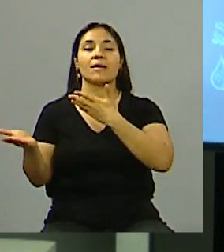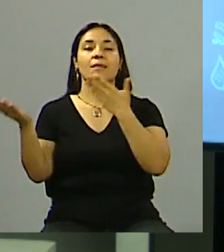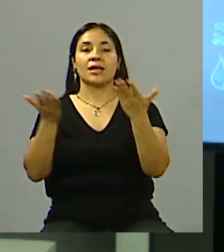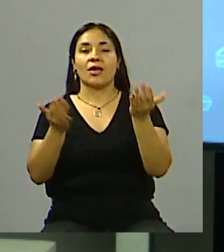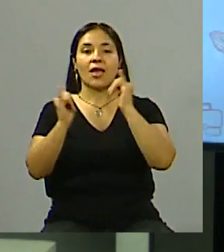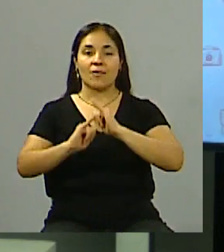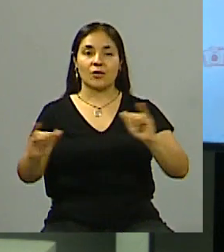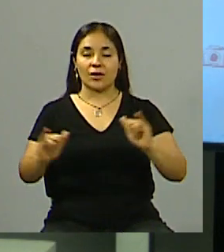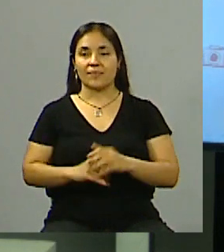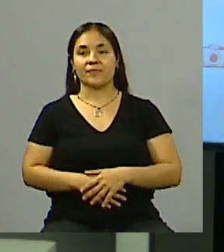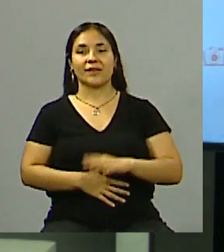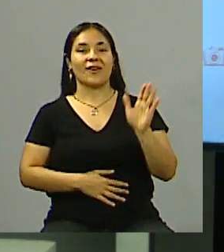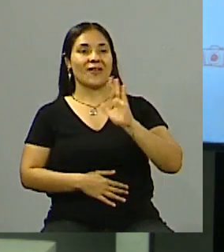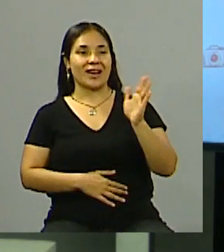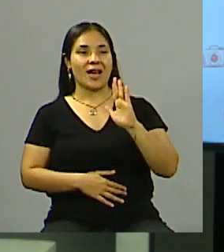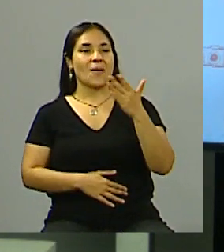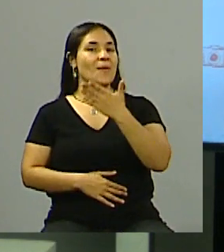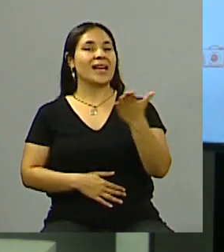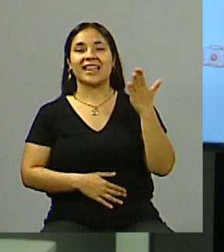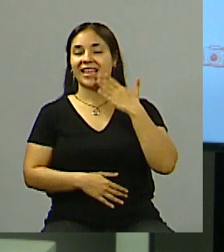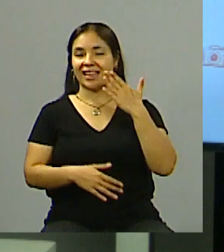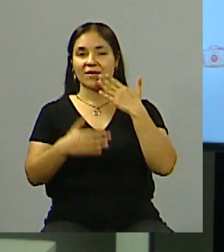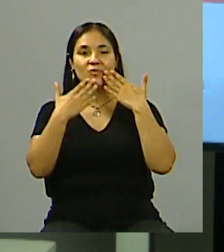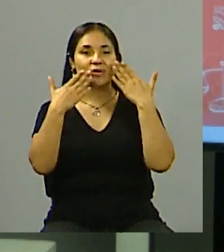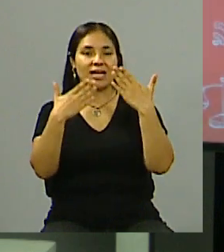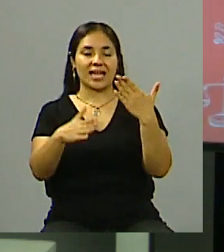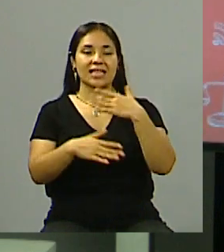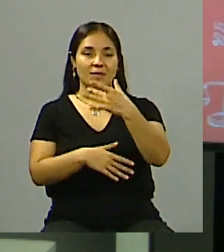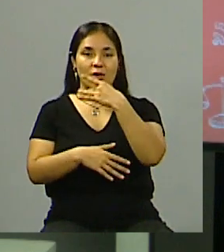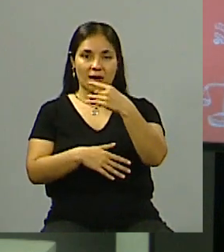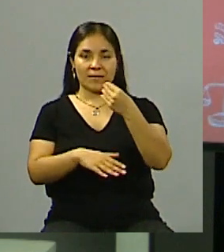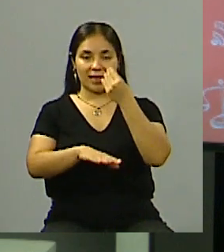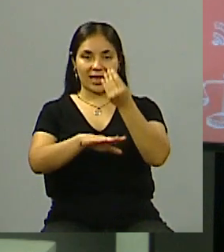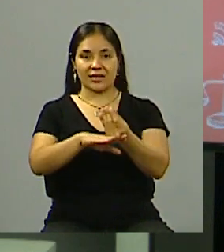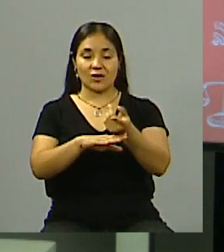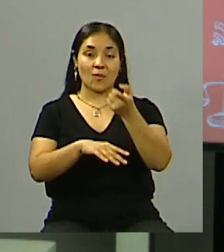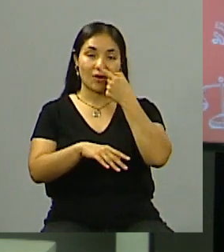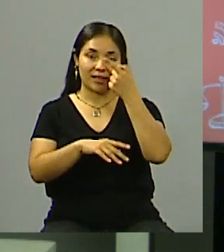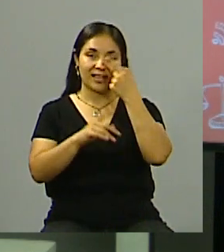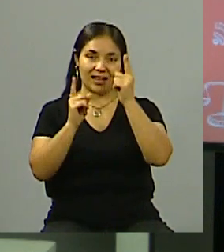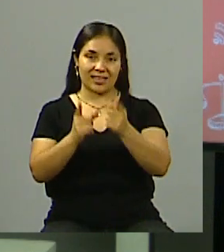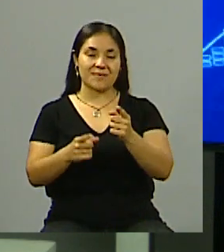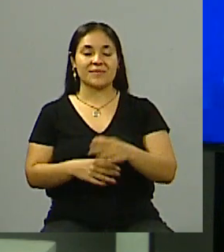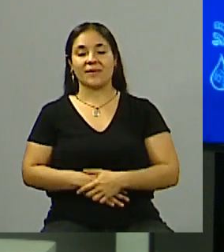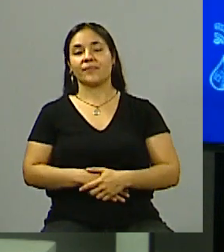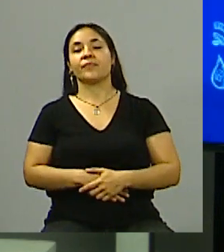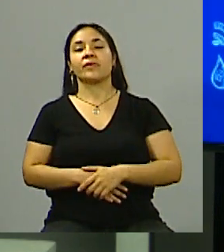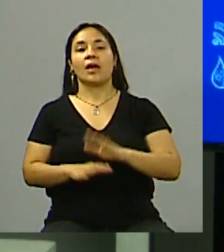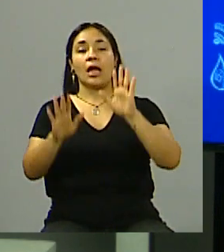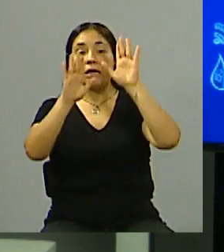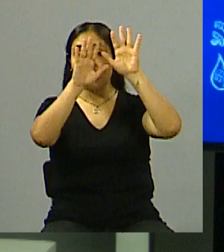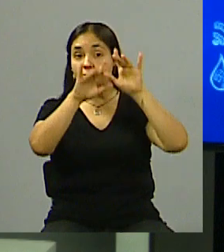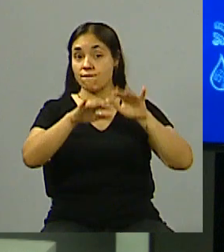Apuntes. Hola, Noelia, buenas tardes. Muchas gracias por la invitación y el interés. Bueno, este informe tiene